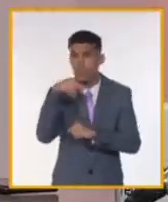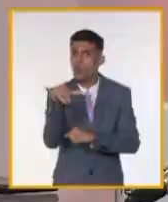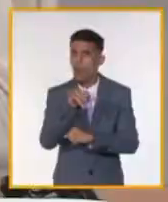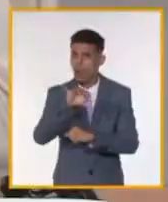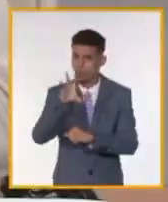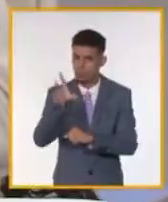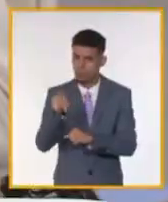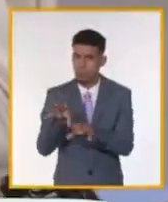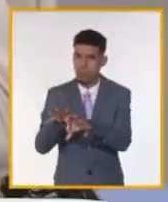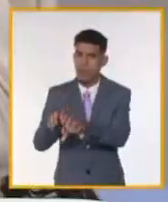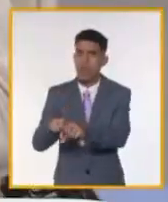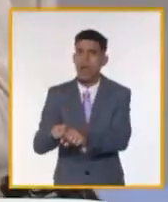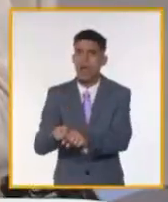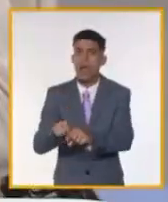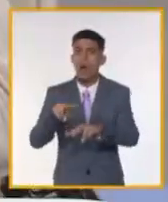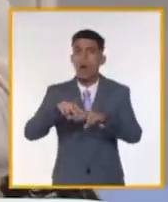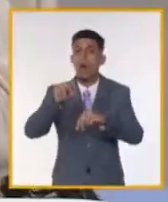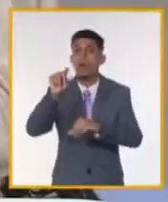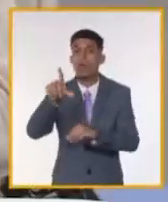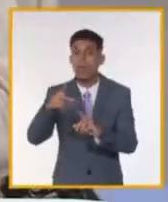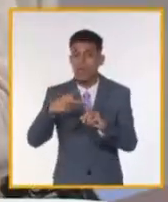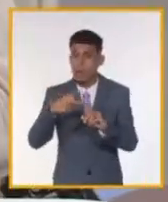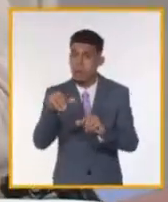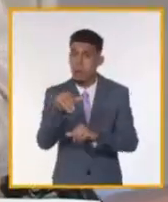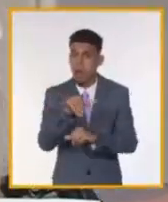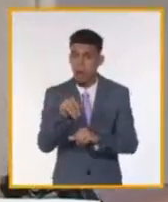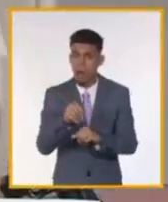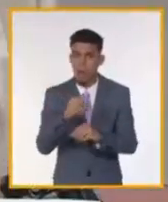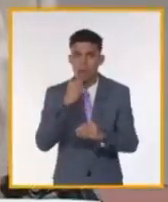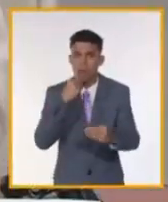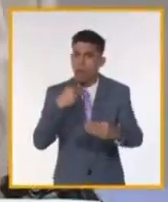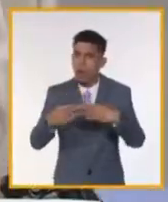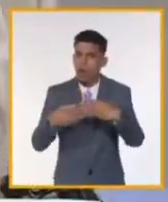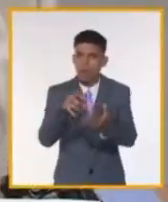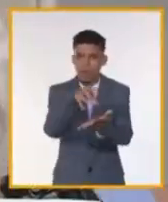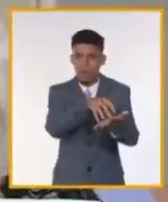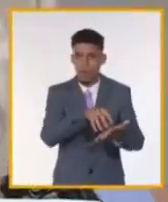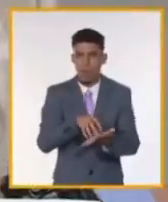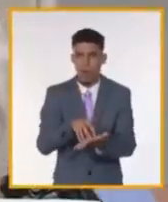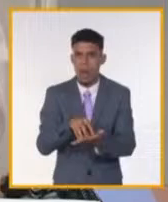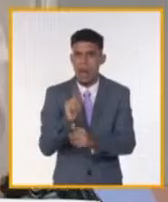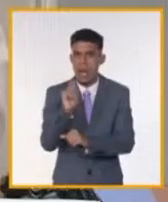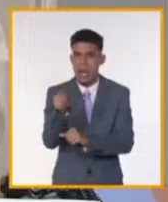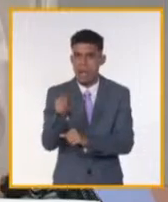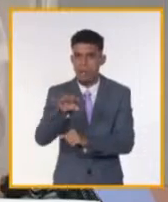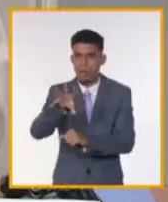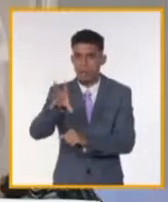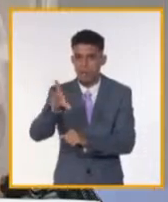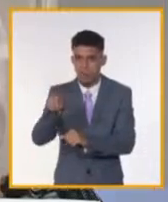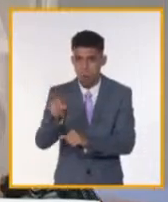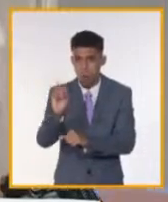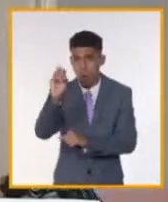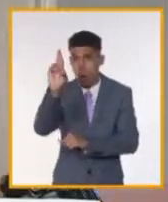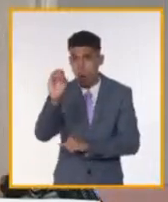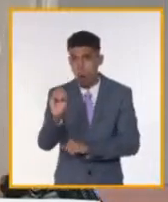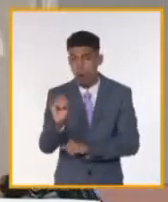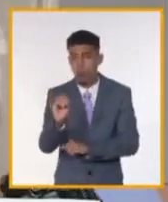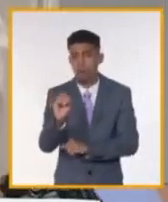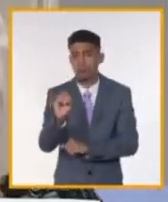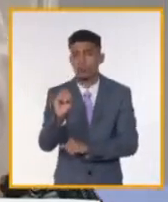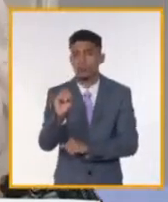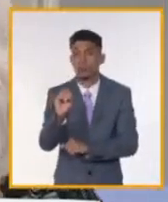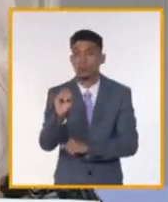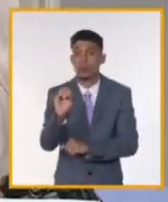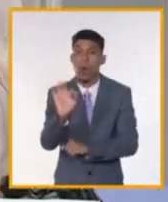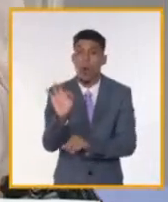de Ávila, ha pasado en Holguín. Y donde quiera que hay una manifestación de oro que aparentemente o que se conoce a través